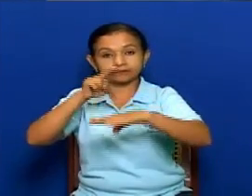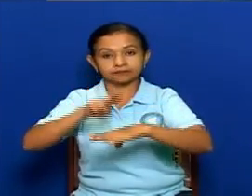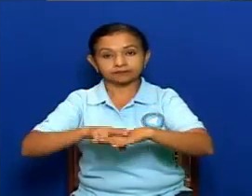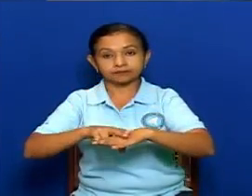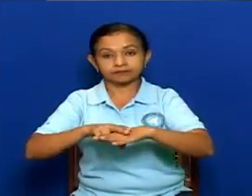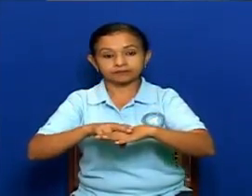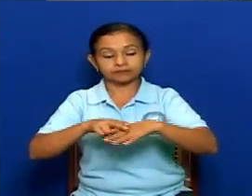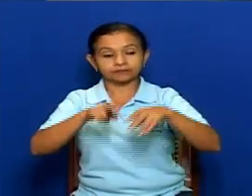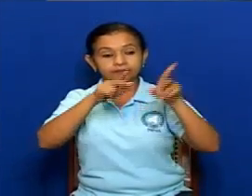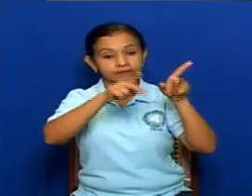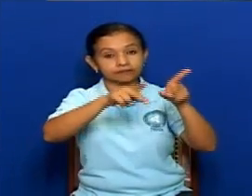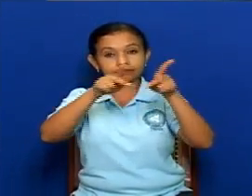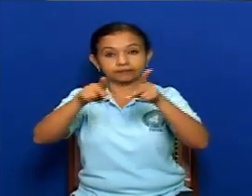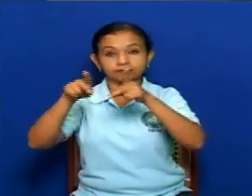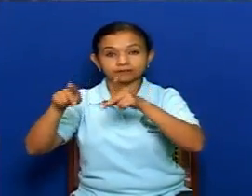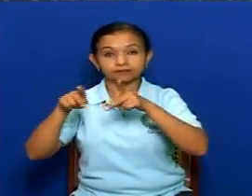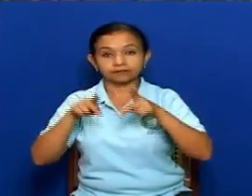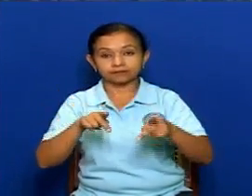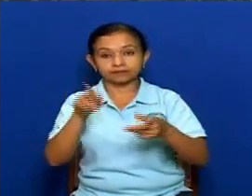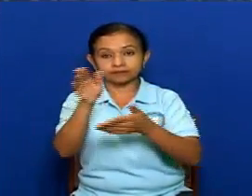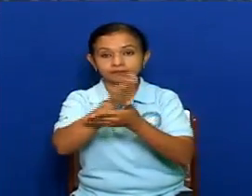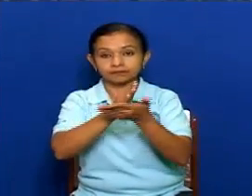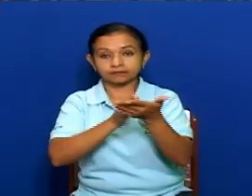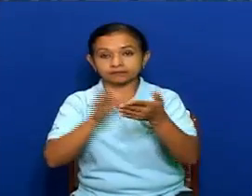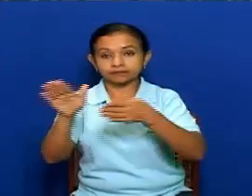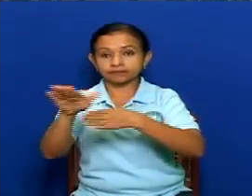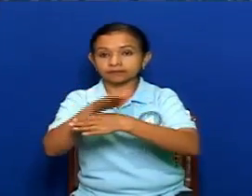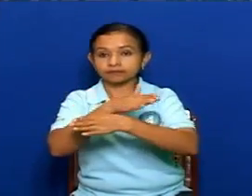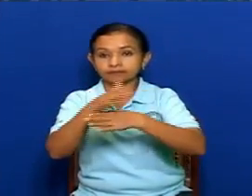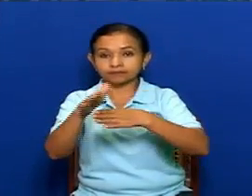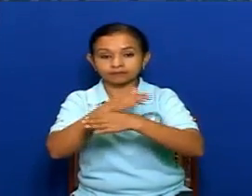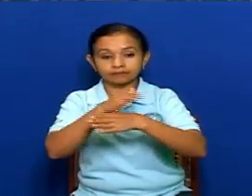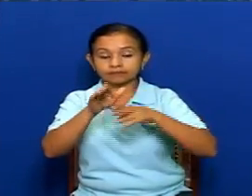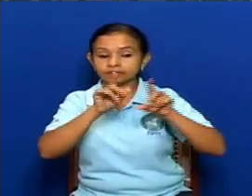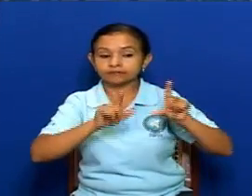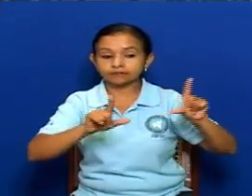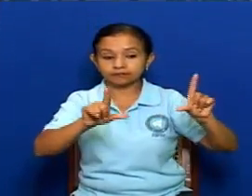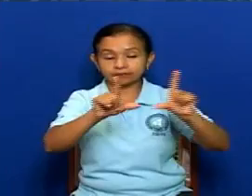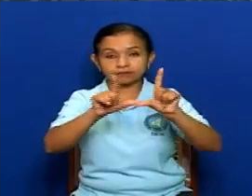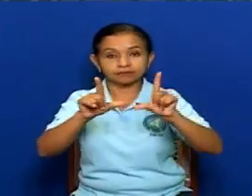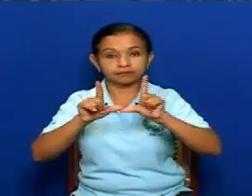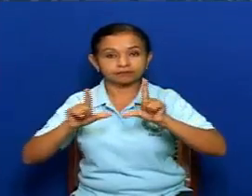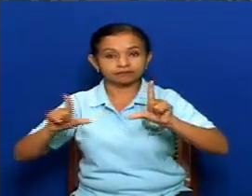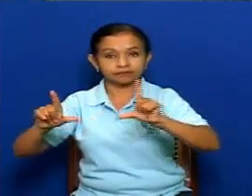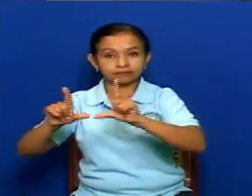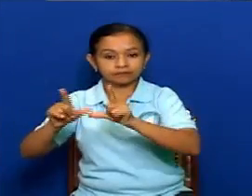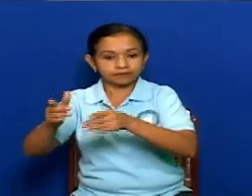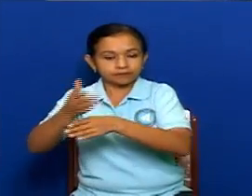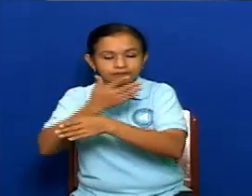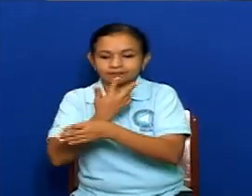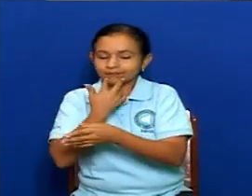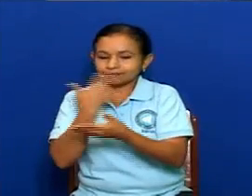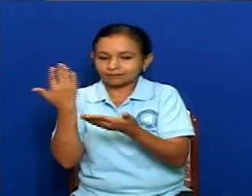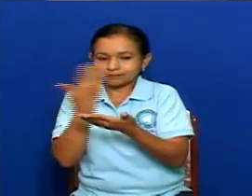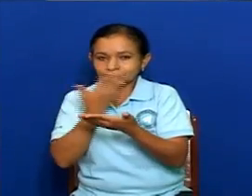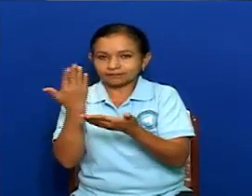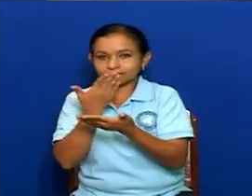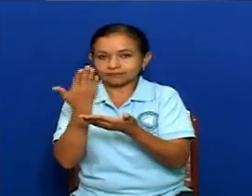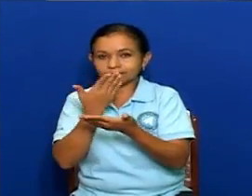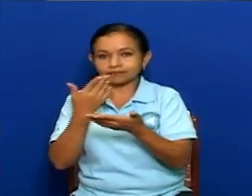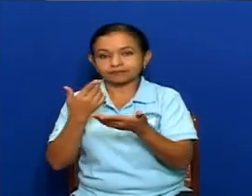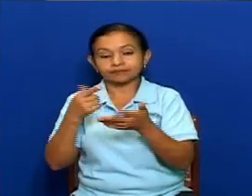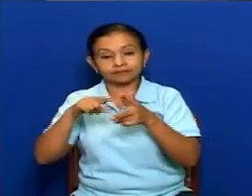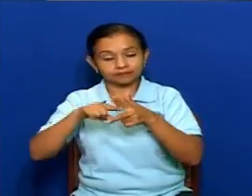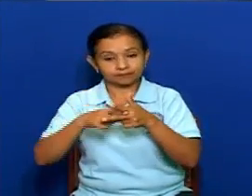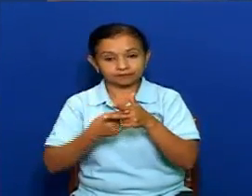encuentran los compañeros de diferentes áreas que como decíamos no han salido adelante. Por ejemplo, un